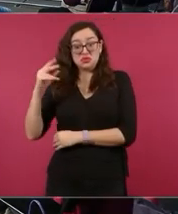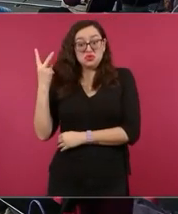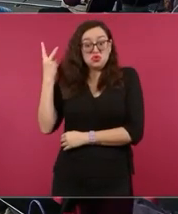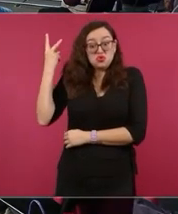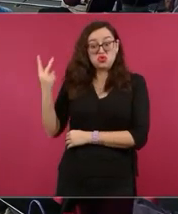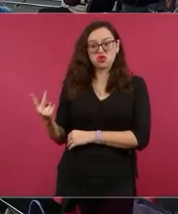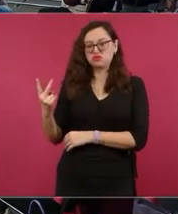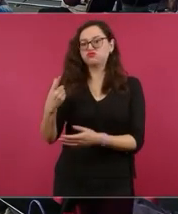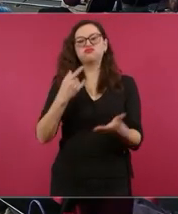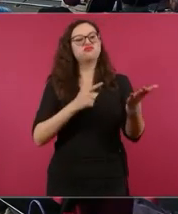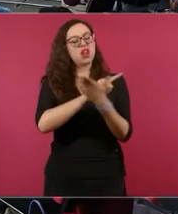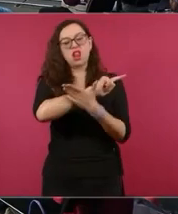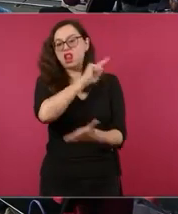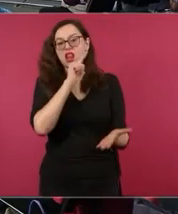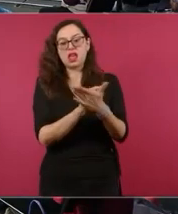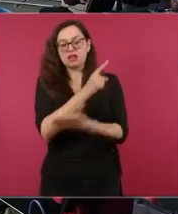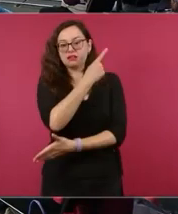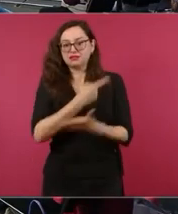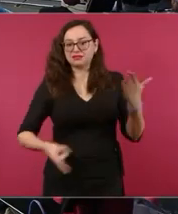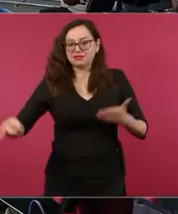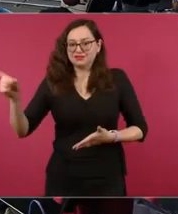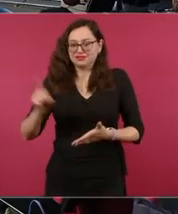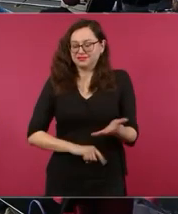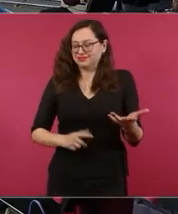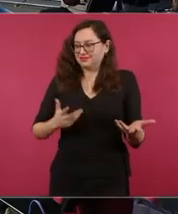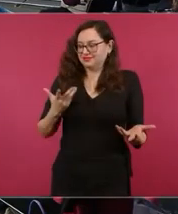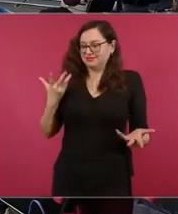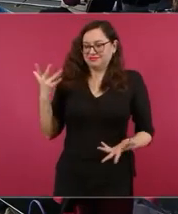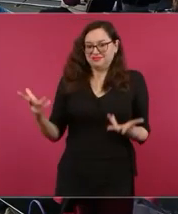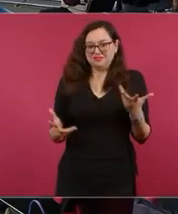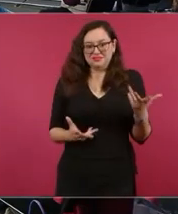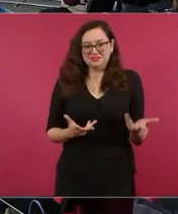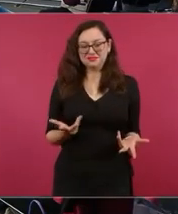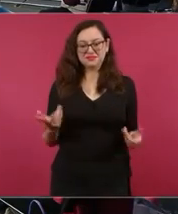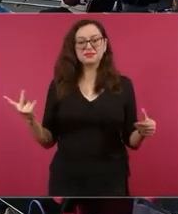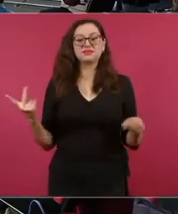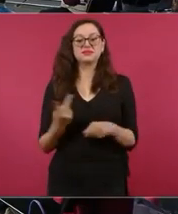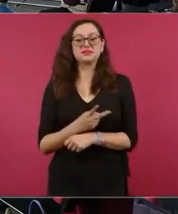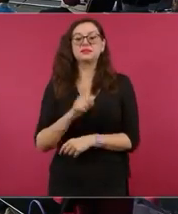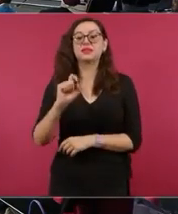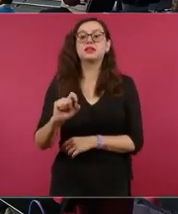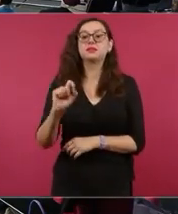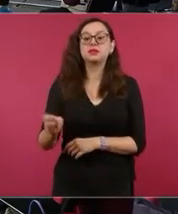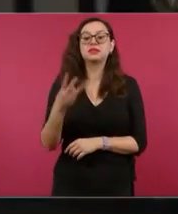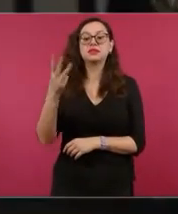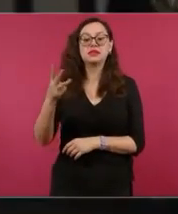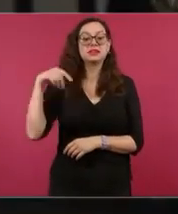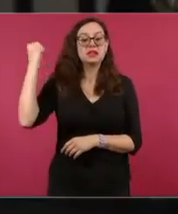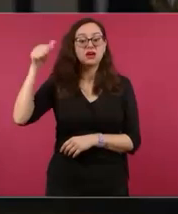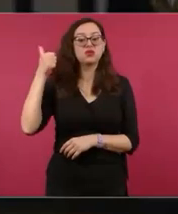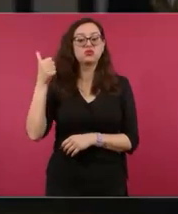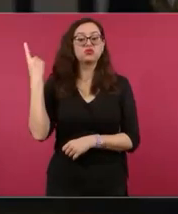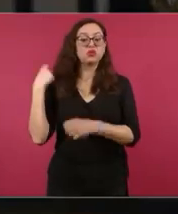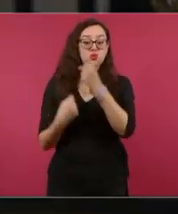el legislativo. Y en ese contexto también recordar que el 23 de agosto del año pasado